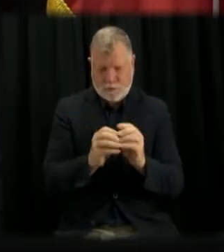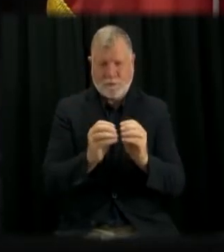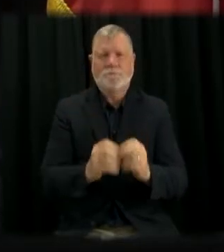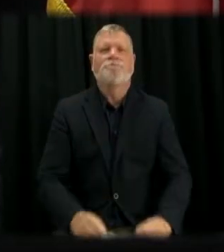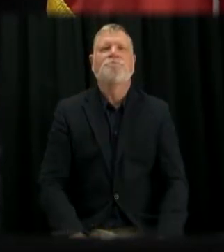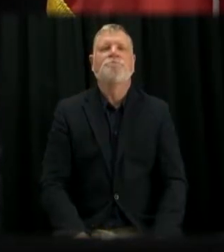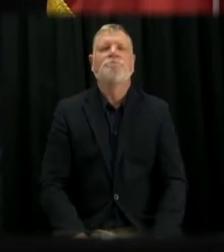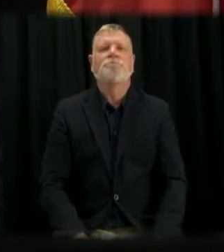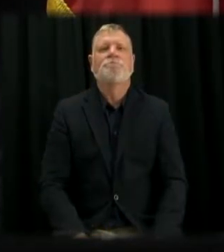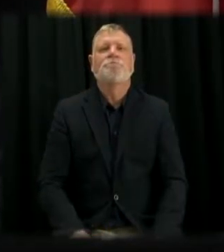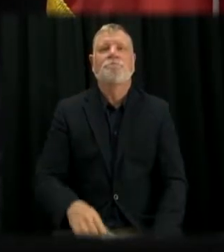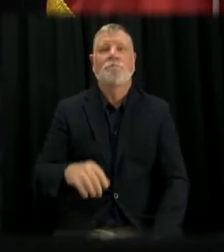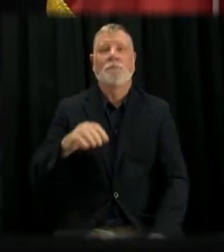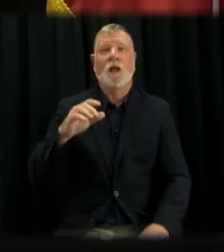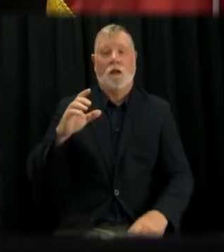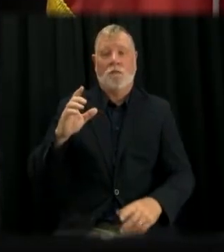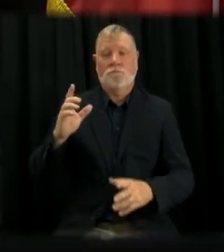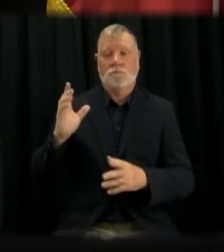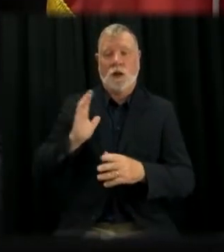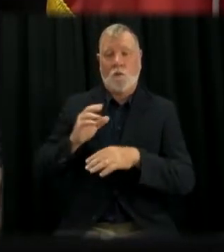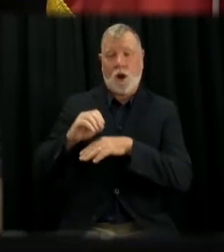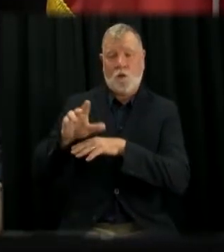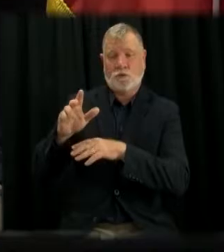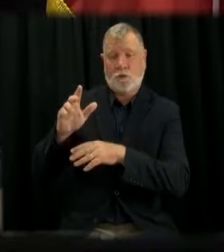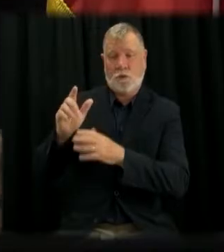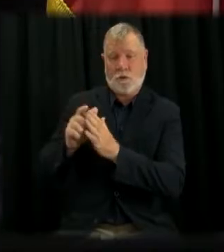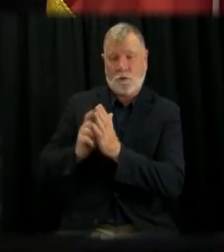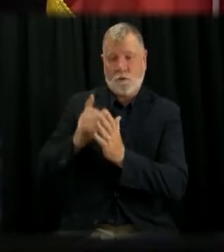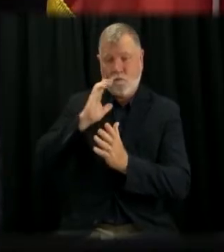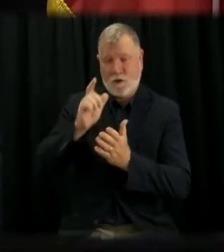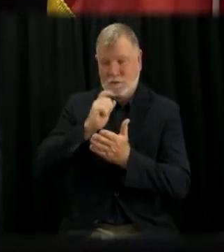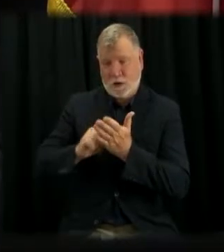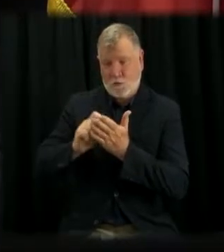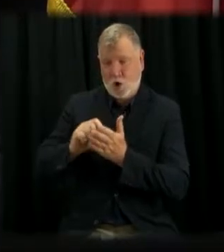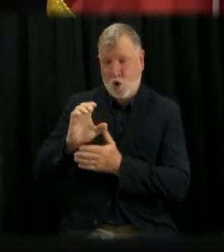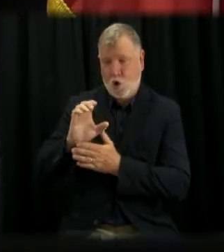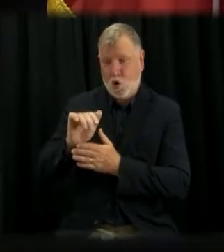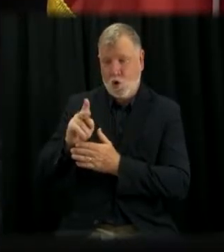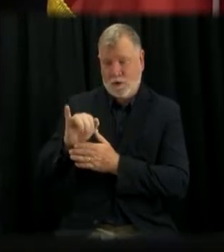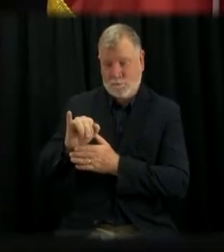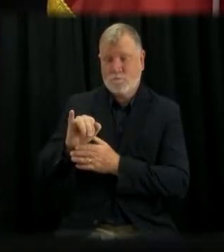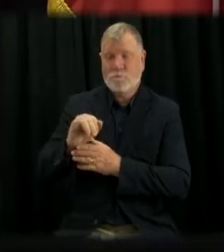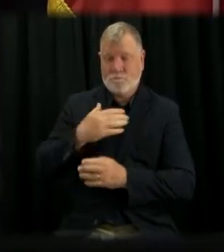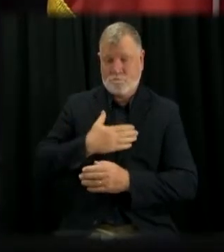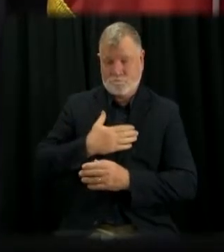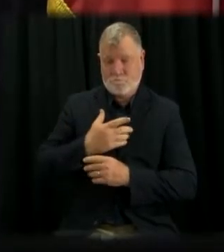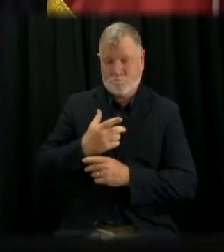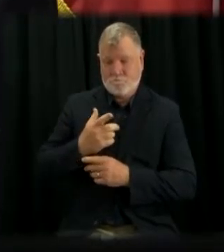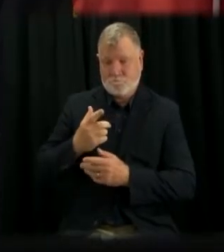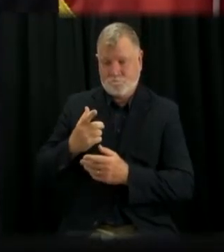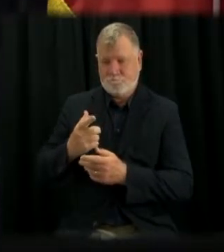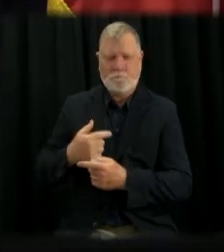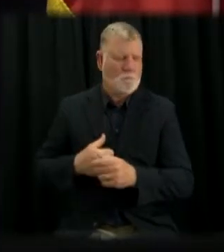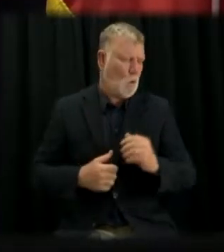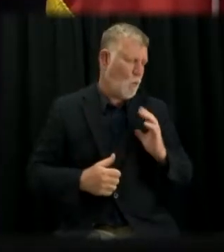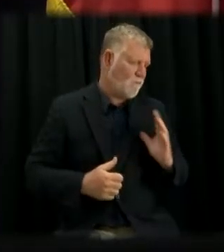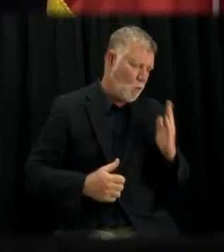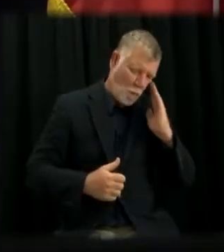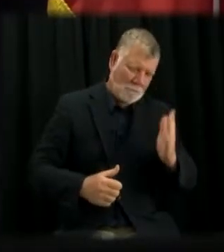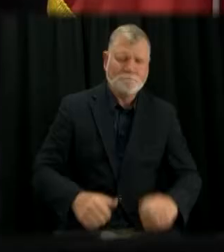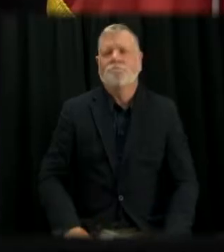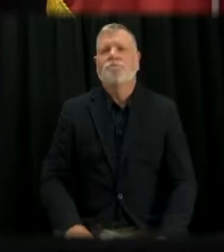comenzar los trabajos. El señor Curry, que sea secretario para esta reunión. Lo haré. Gracias